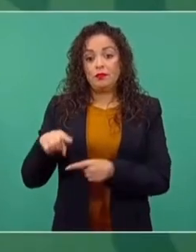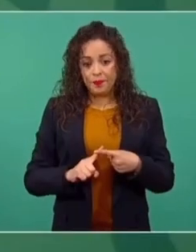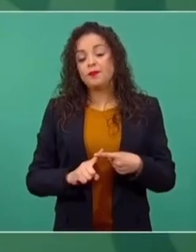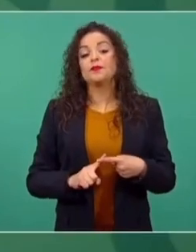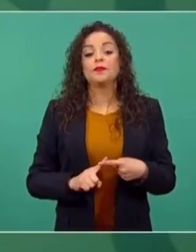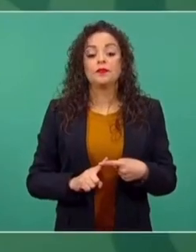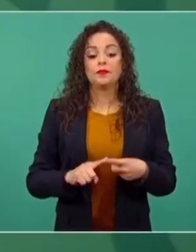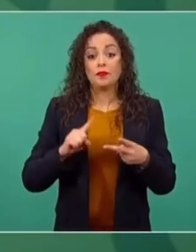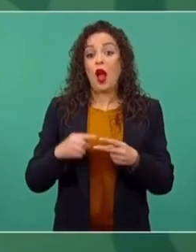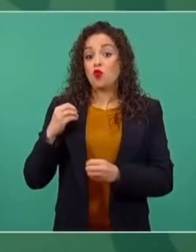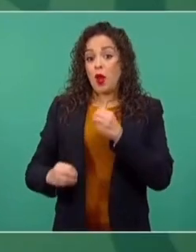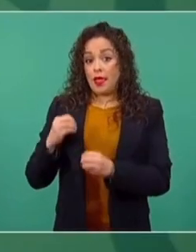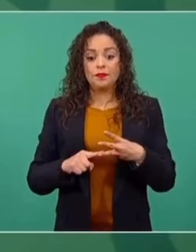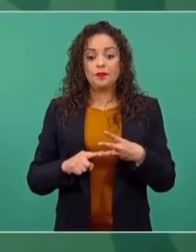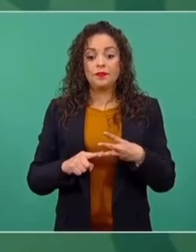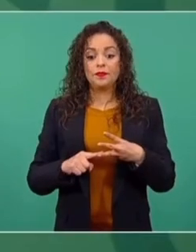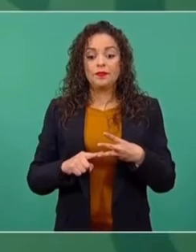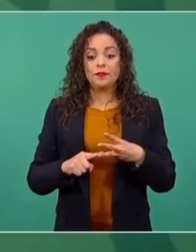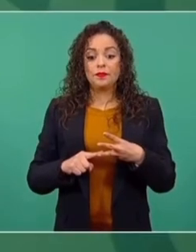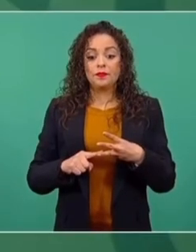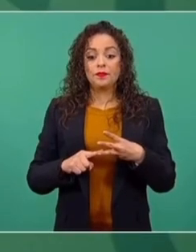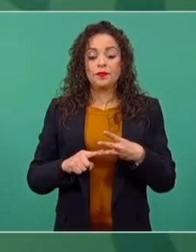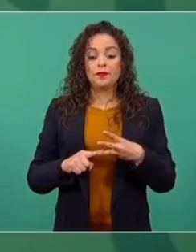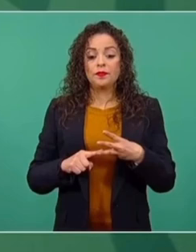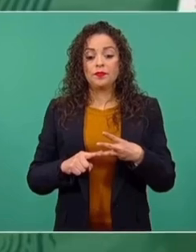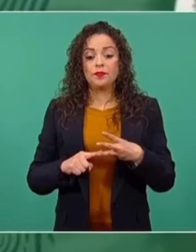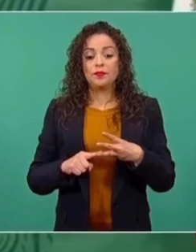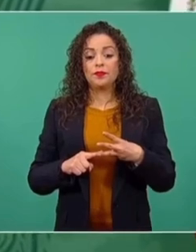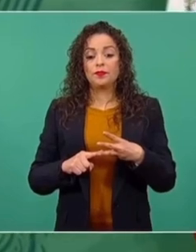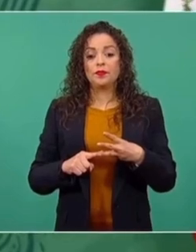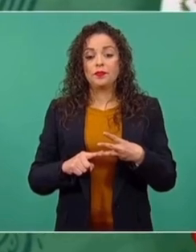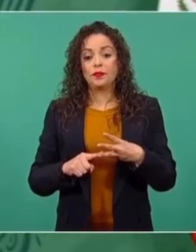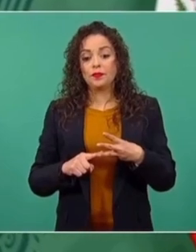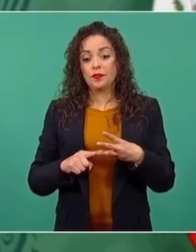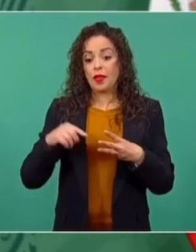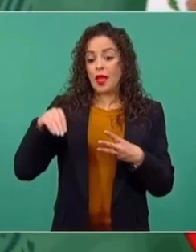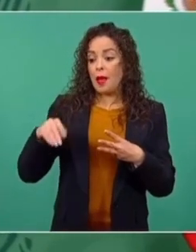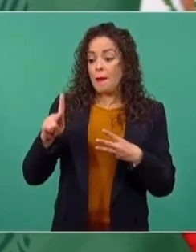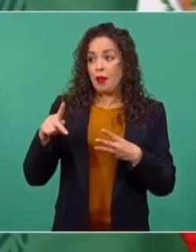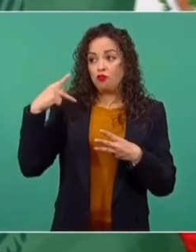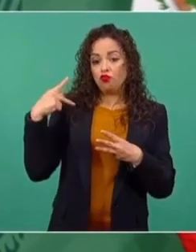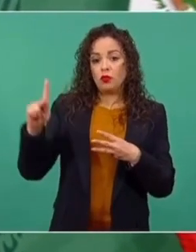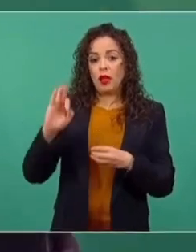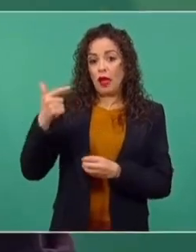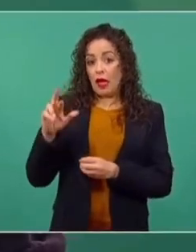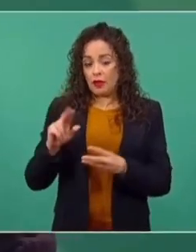ministerios públicos, jueces en los estados, ministerios públicos de la Fiscalía General,